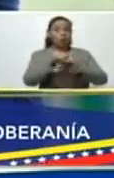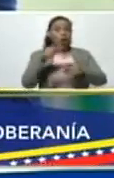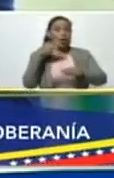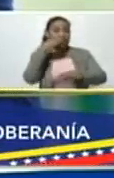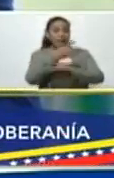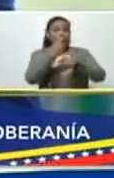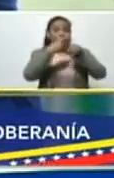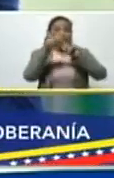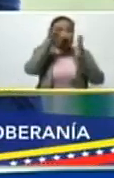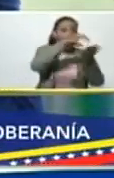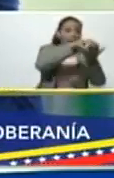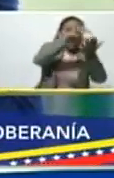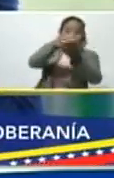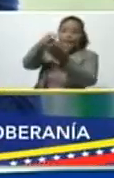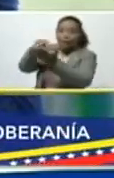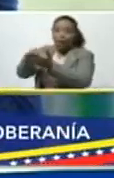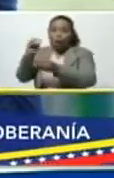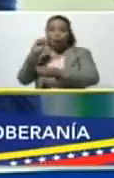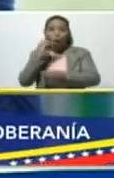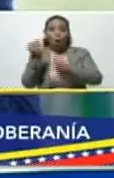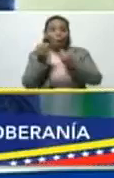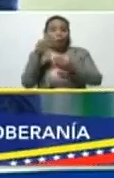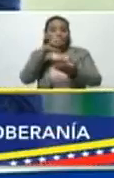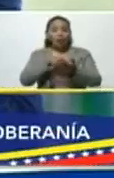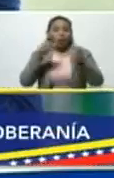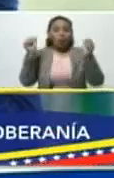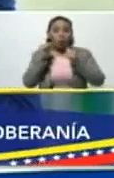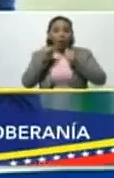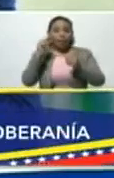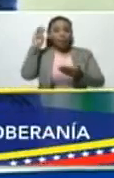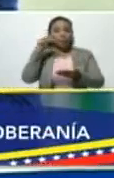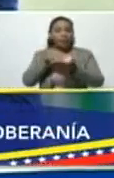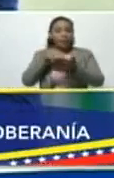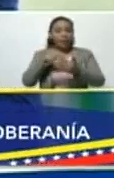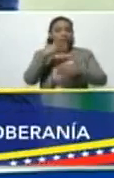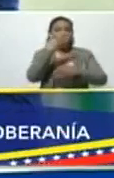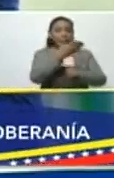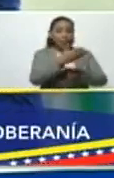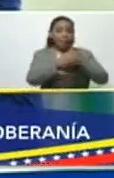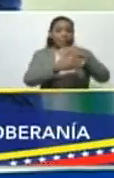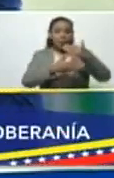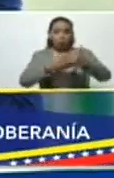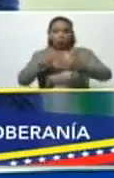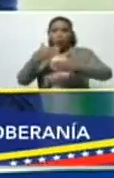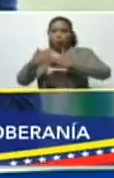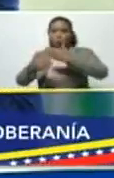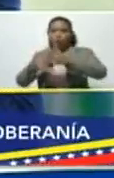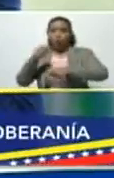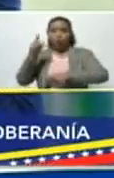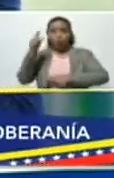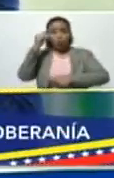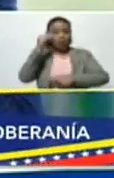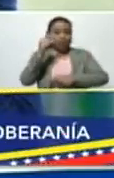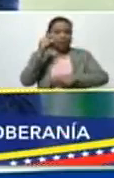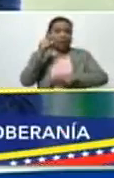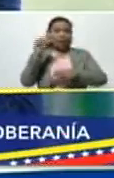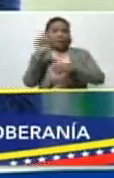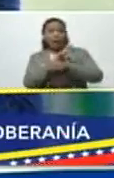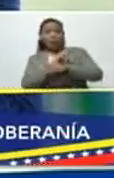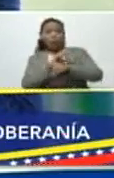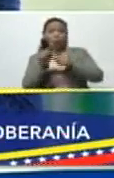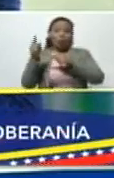estados, como el estado Mérida, el estado Miranda, y así sucesivamente. Por supuesto, correcto, no se hace de un día para otro, pero de